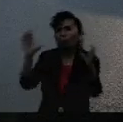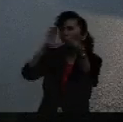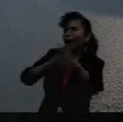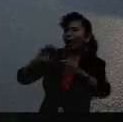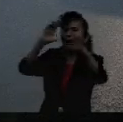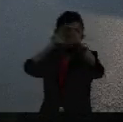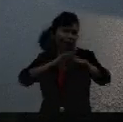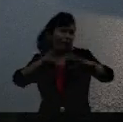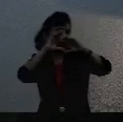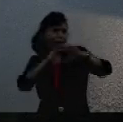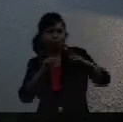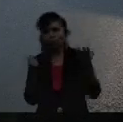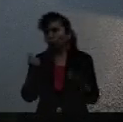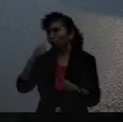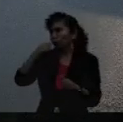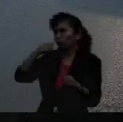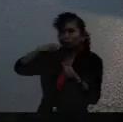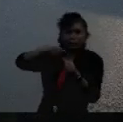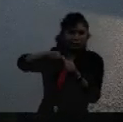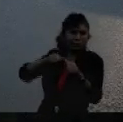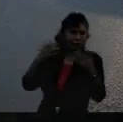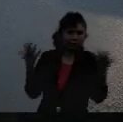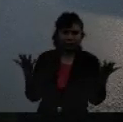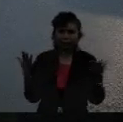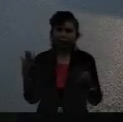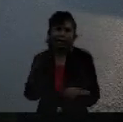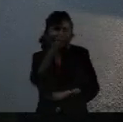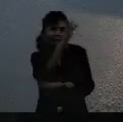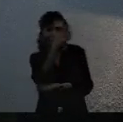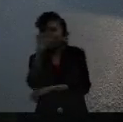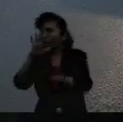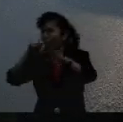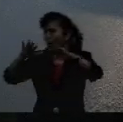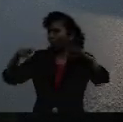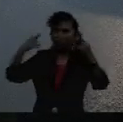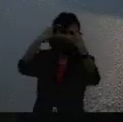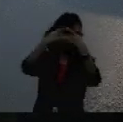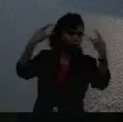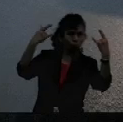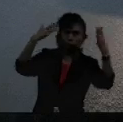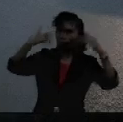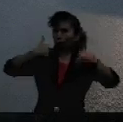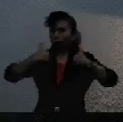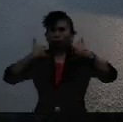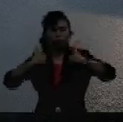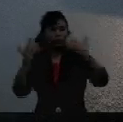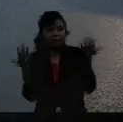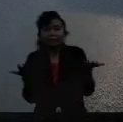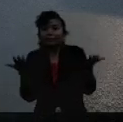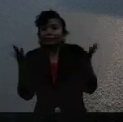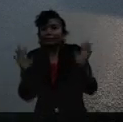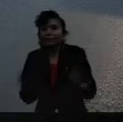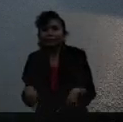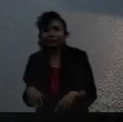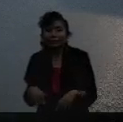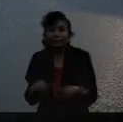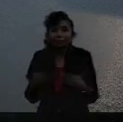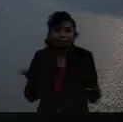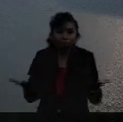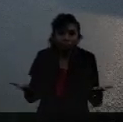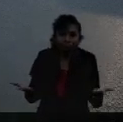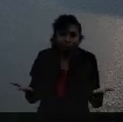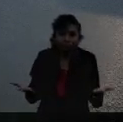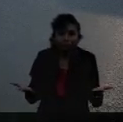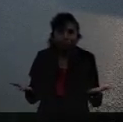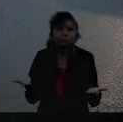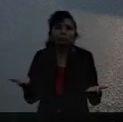entonamos esas letras maravillosa selva mar historia y juventud Me parece que no podía no